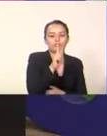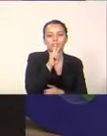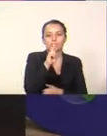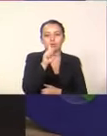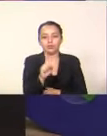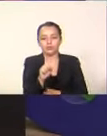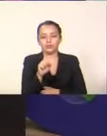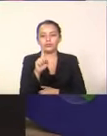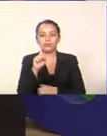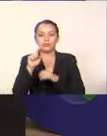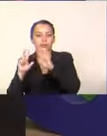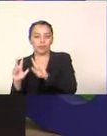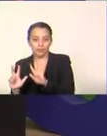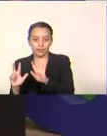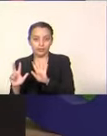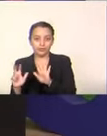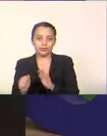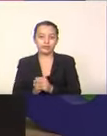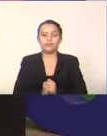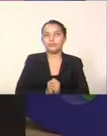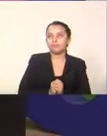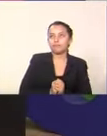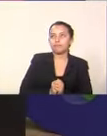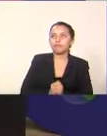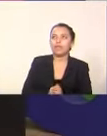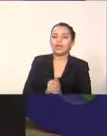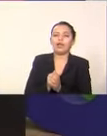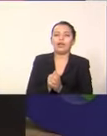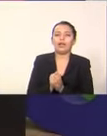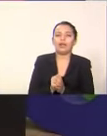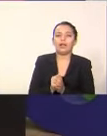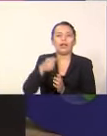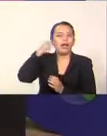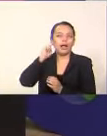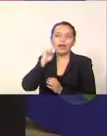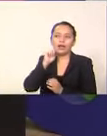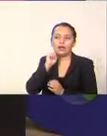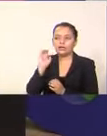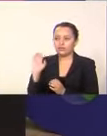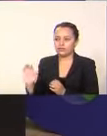tenía 352 chibolas. Él regaló 134. ¿Cuántas le quedaron?